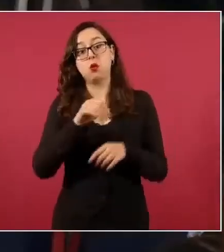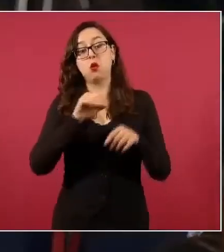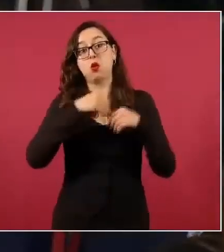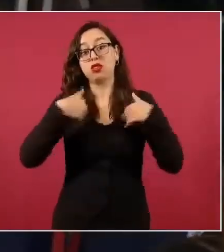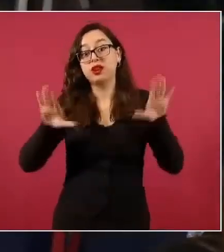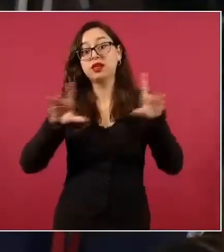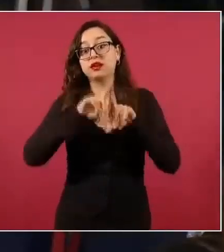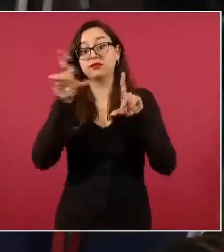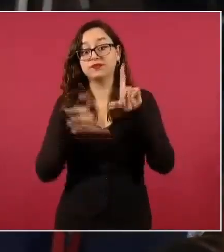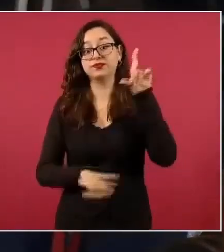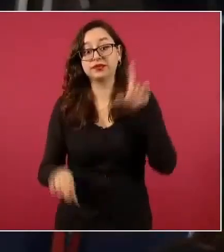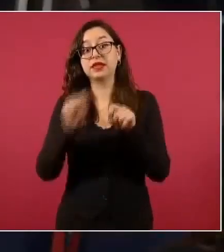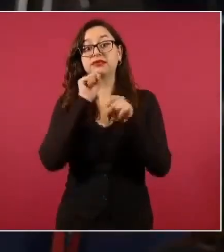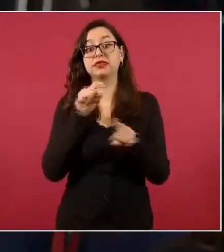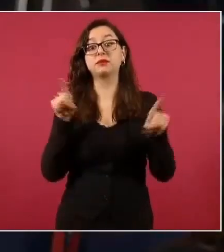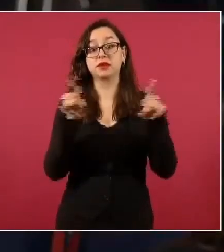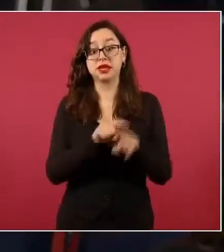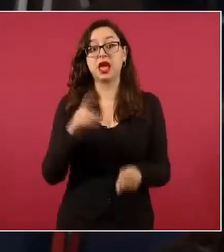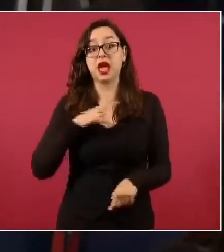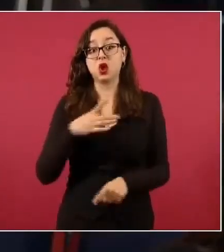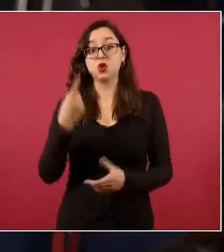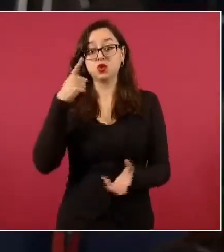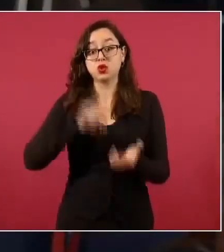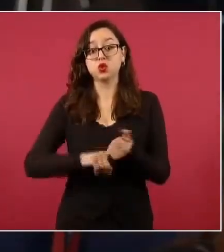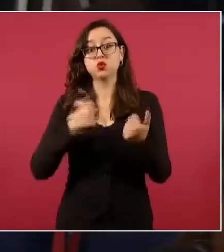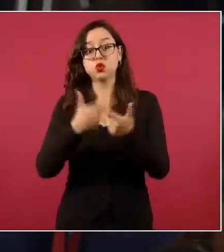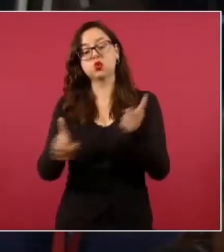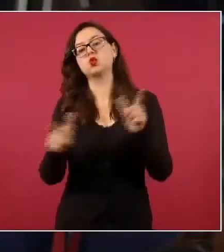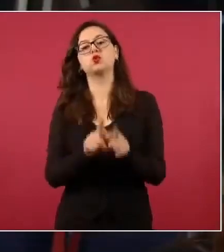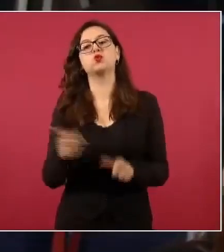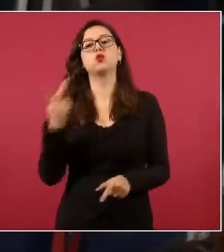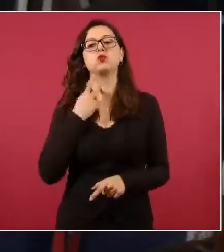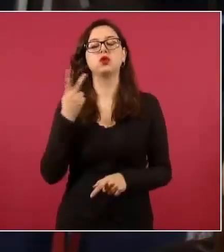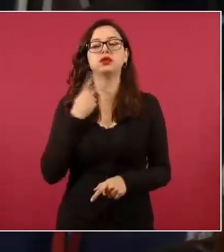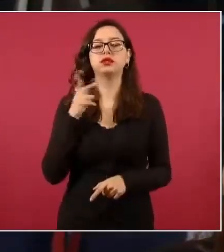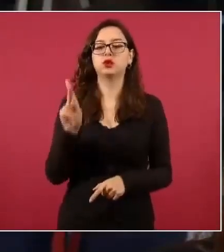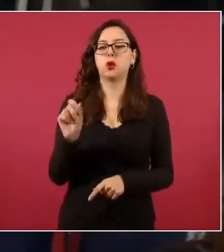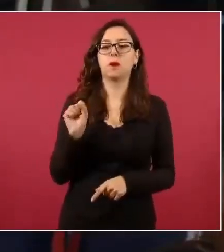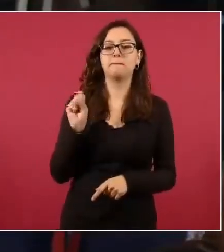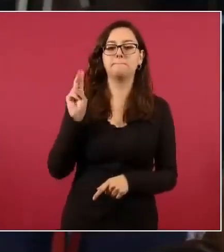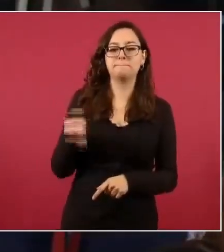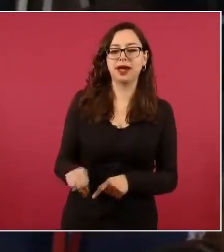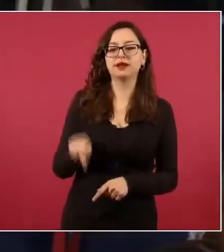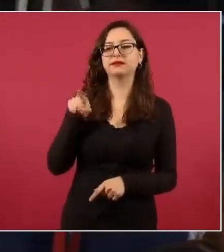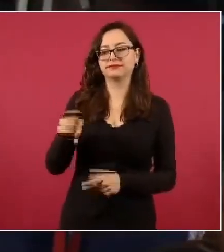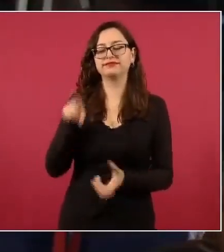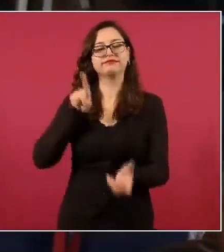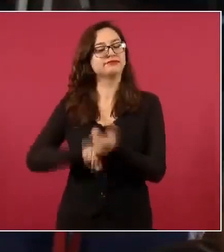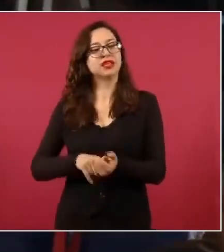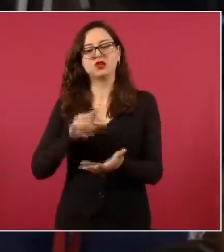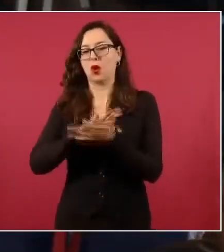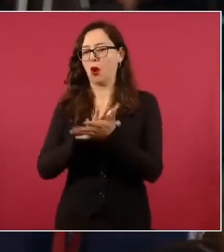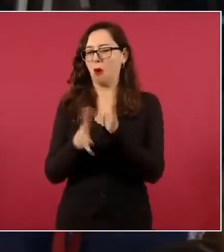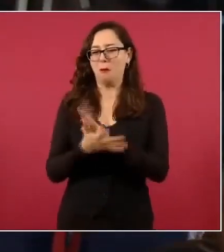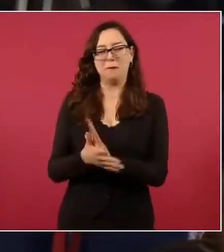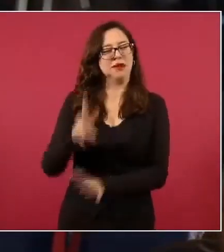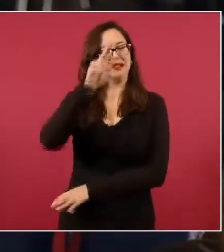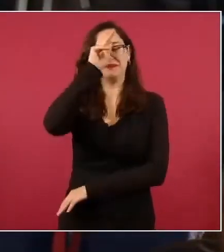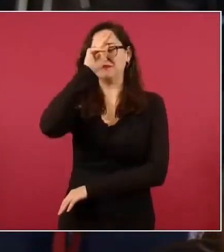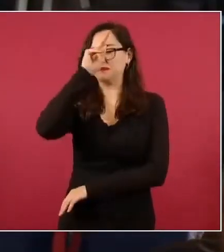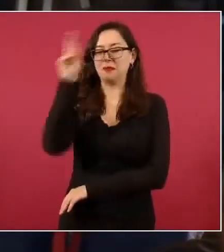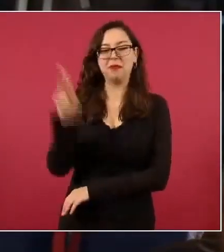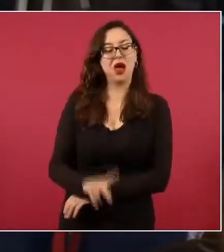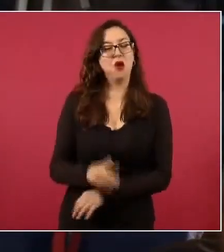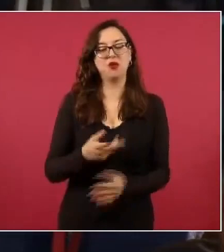implicado un partido, y lo voy a nombrar? Miembros del Partido de Acción Nacional están muy implicados a nivel nacional en